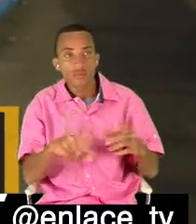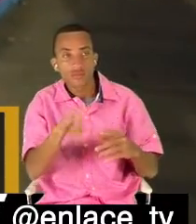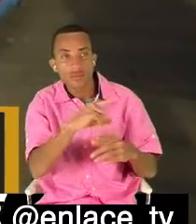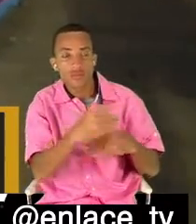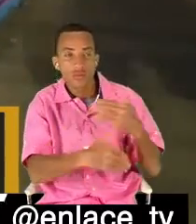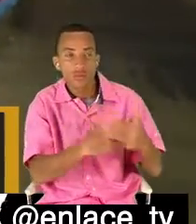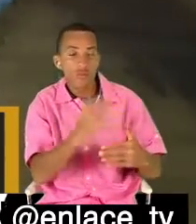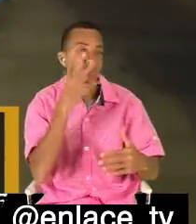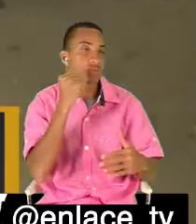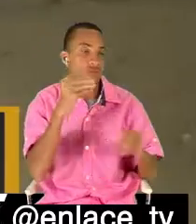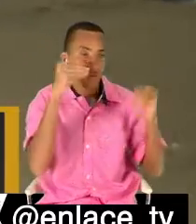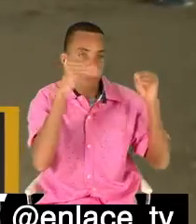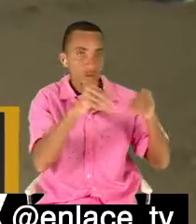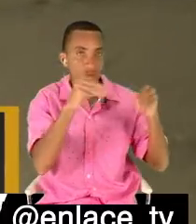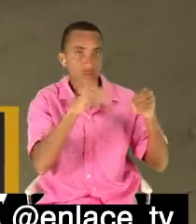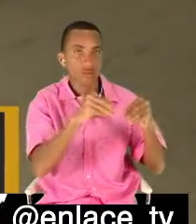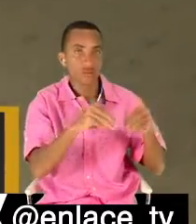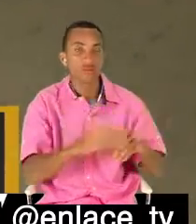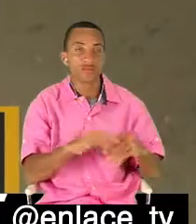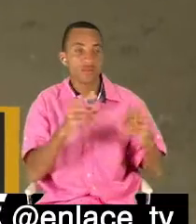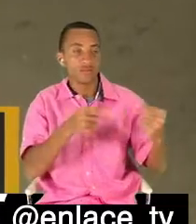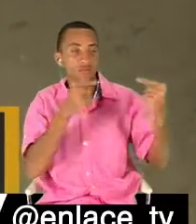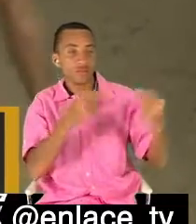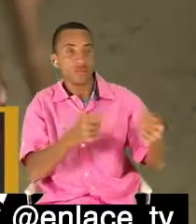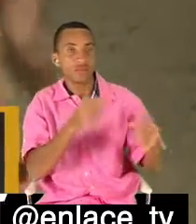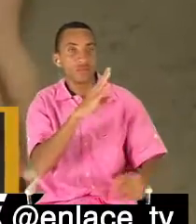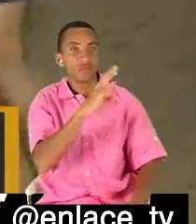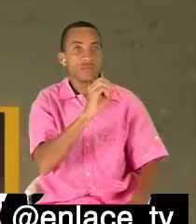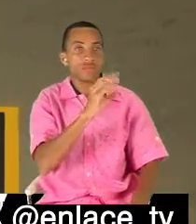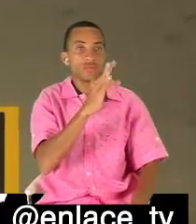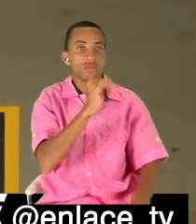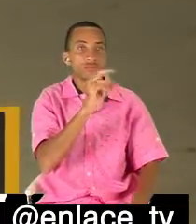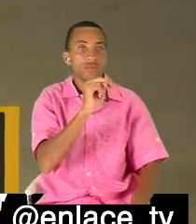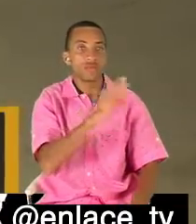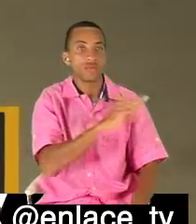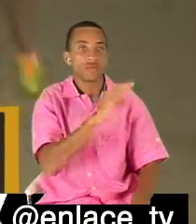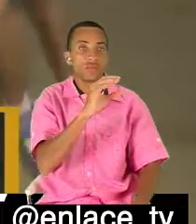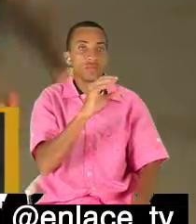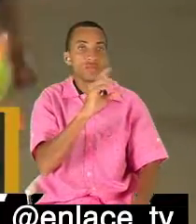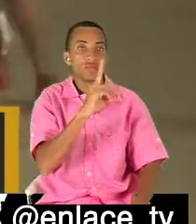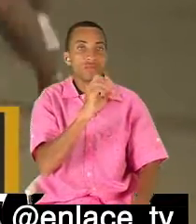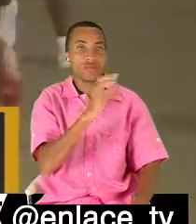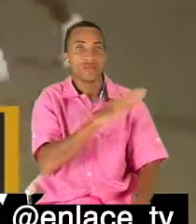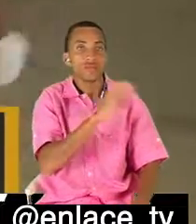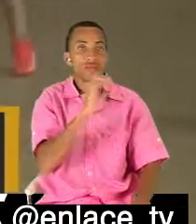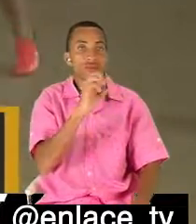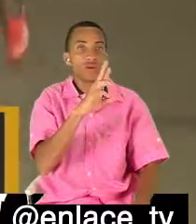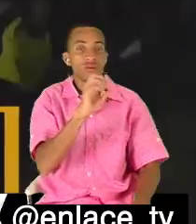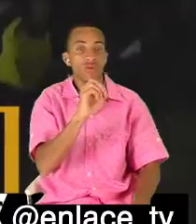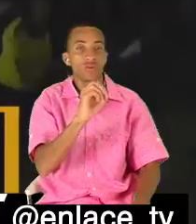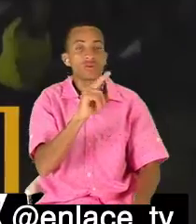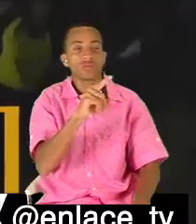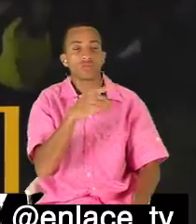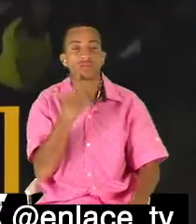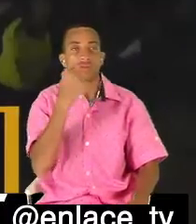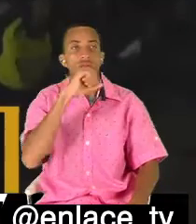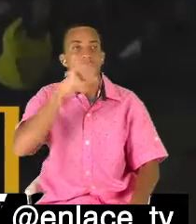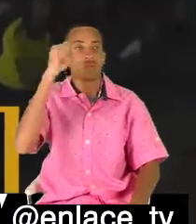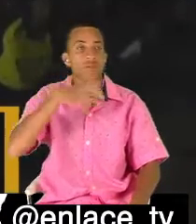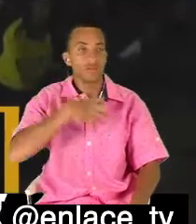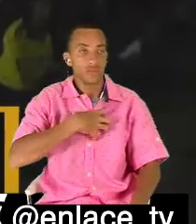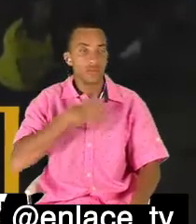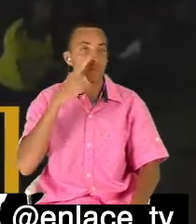la formación. Enfrentamos a un rival como Botín de Oro, que es Botín de Oro de San Gil, que es un gran equipo, es campeón nacional de Copa Claro,